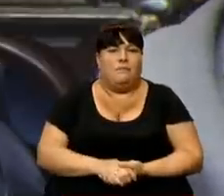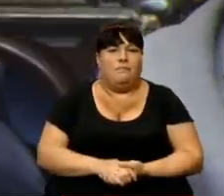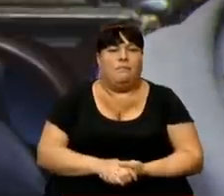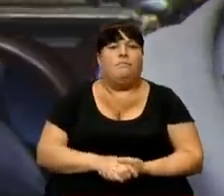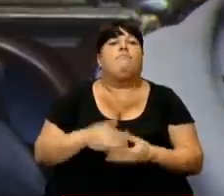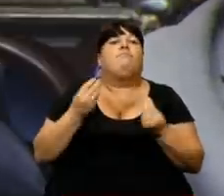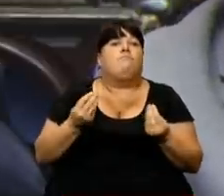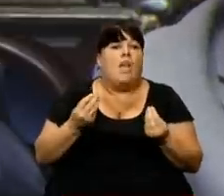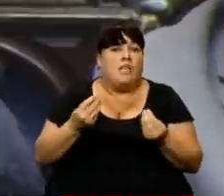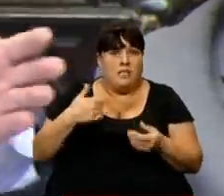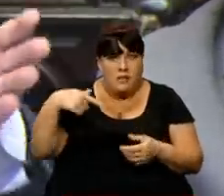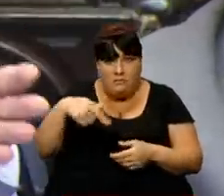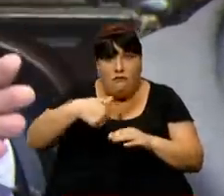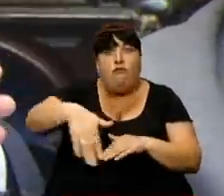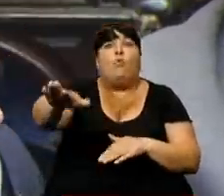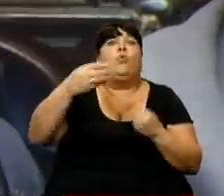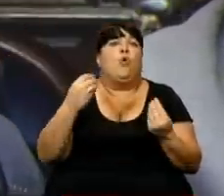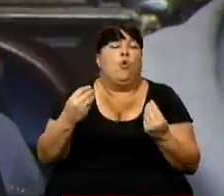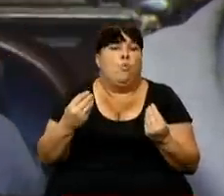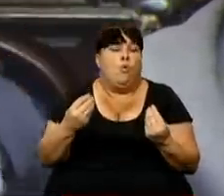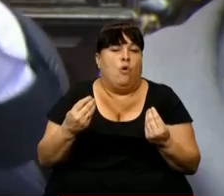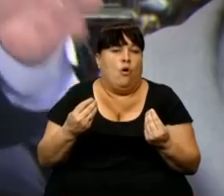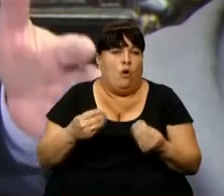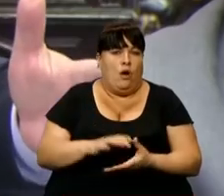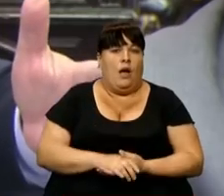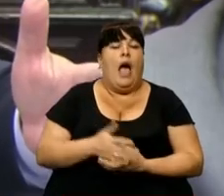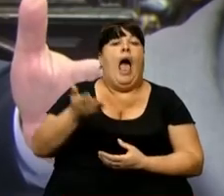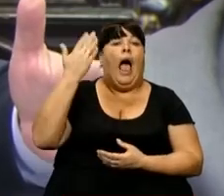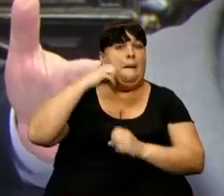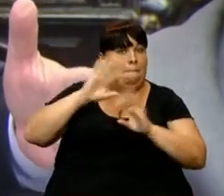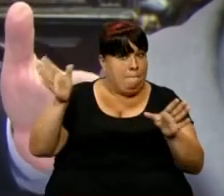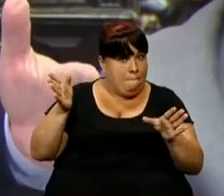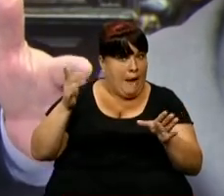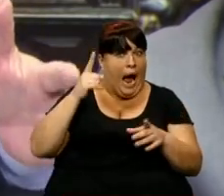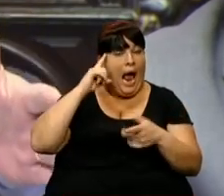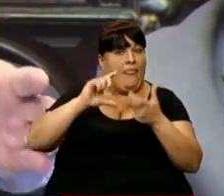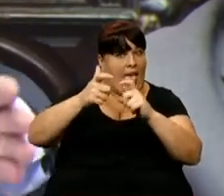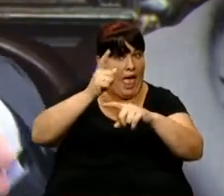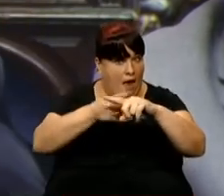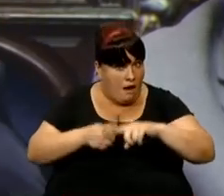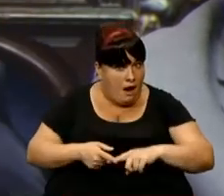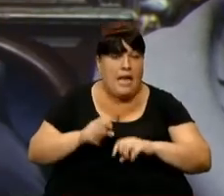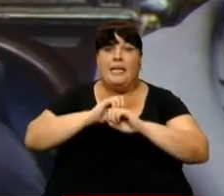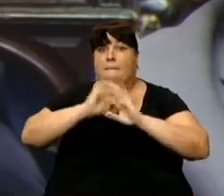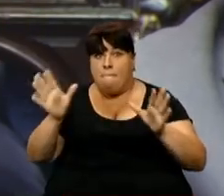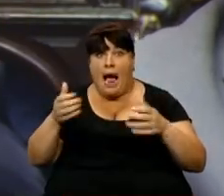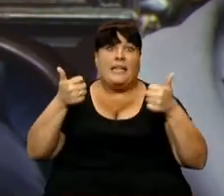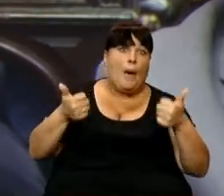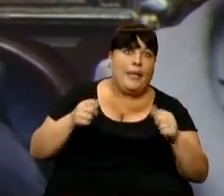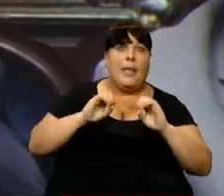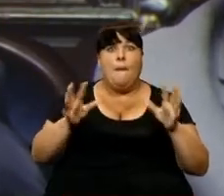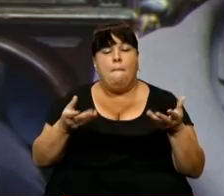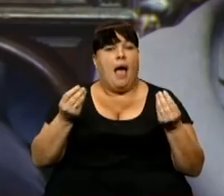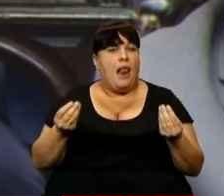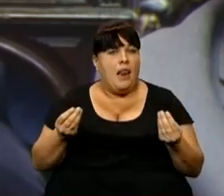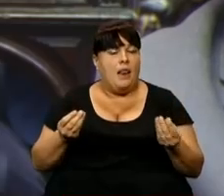Los hechos son los que tenemos por delante. Estaba mal la aplicación del criterio de movilidad, estaba mal, estaba bien la